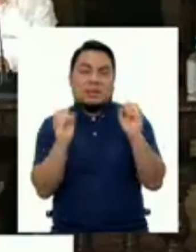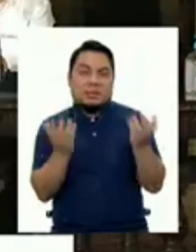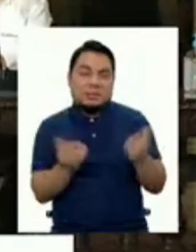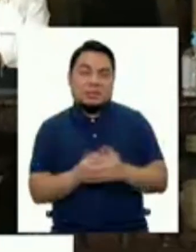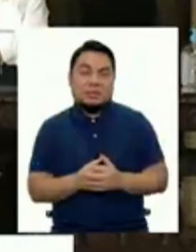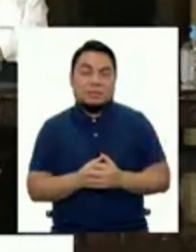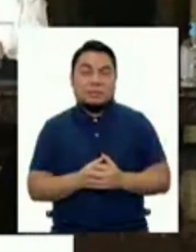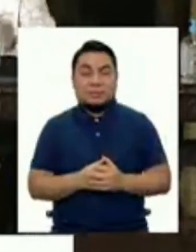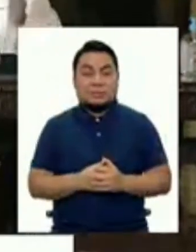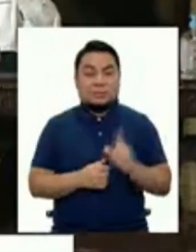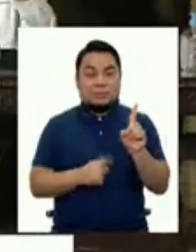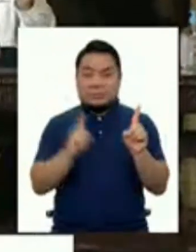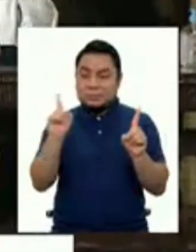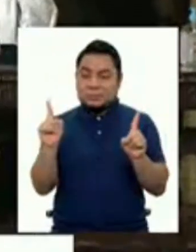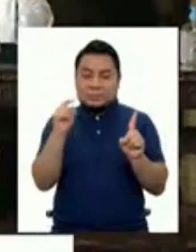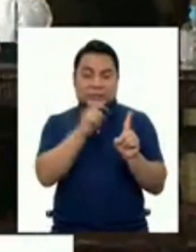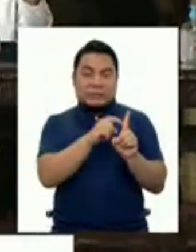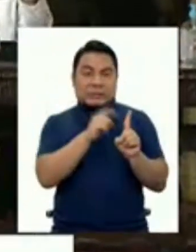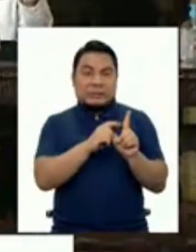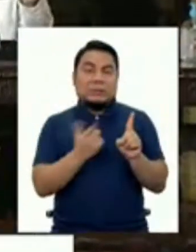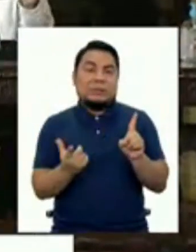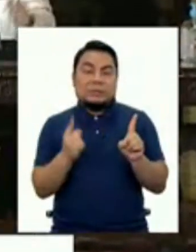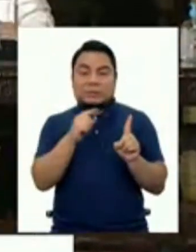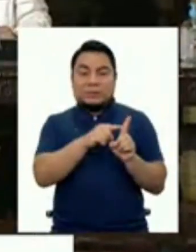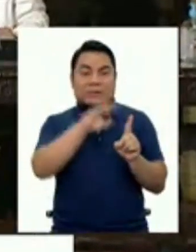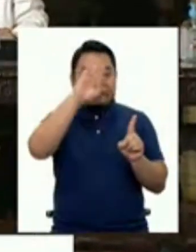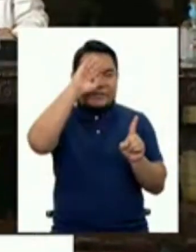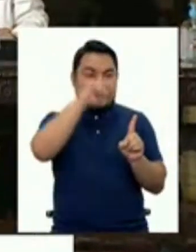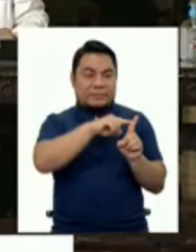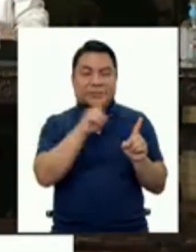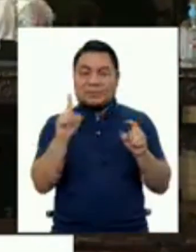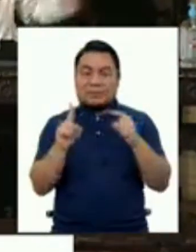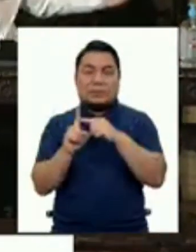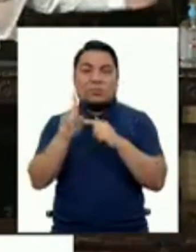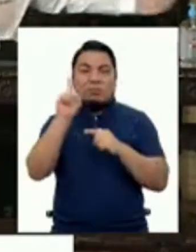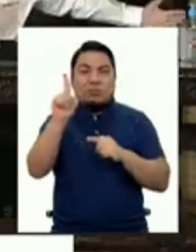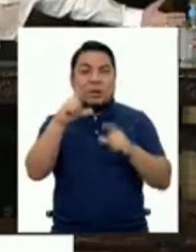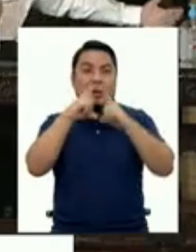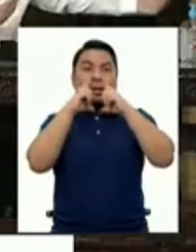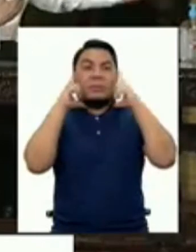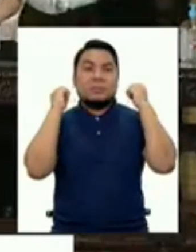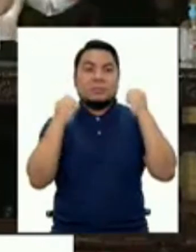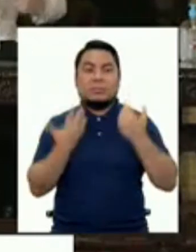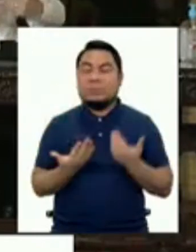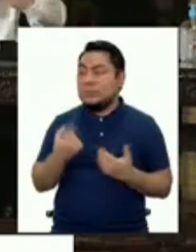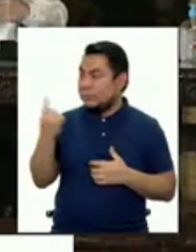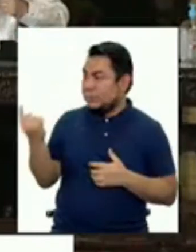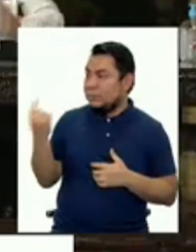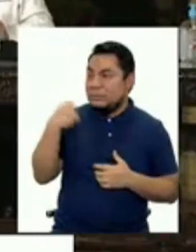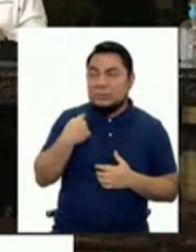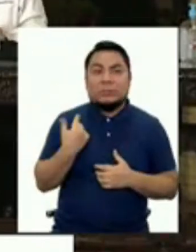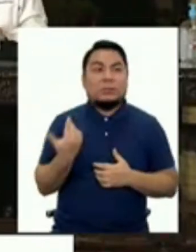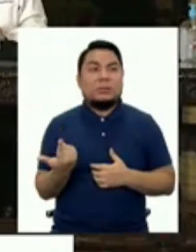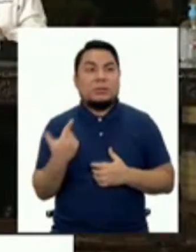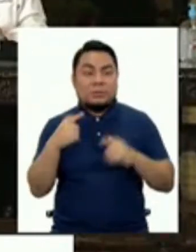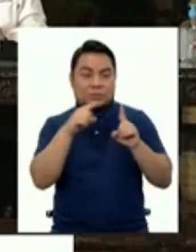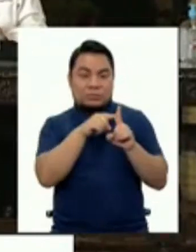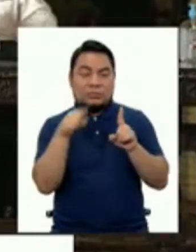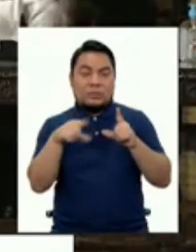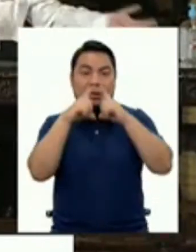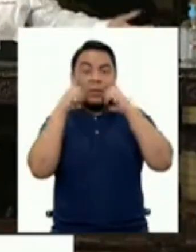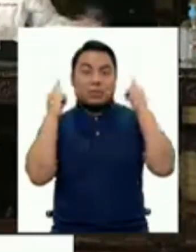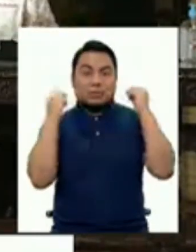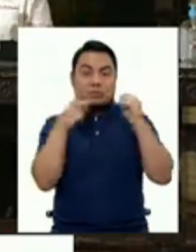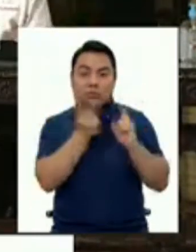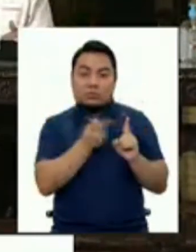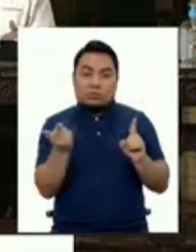Si las dos personas, simple y llanamente, se ponen la mascarilla, como estamos el Premier y yo acá al lado,